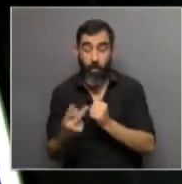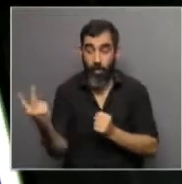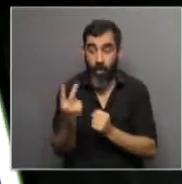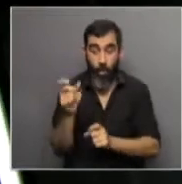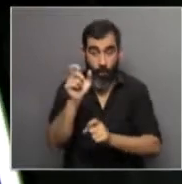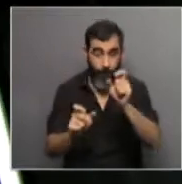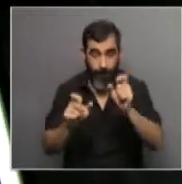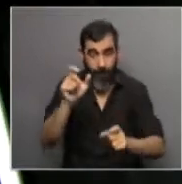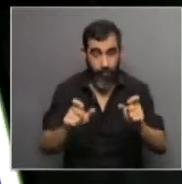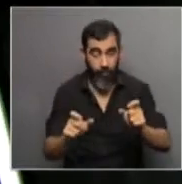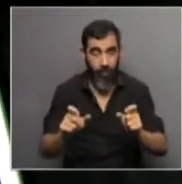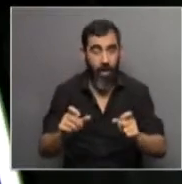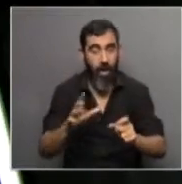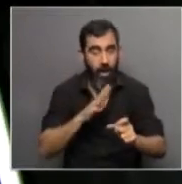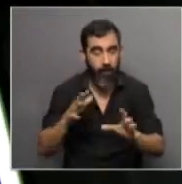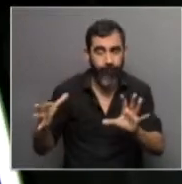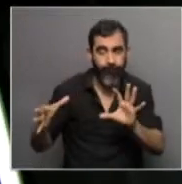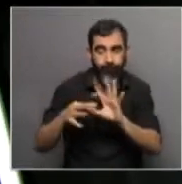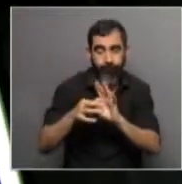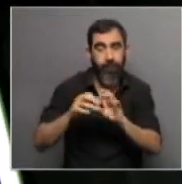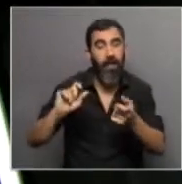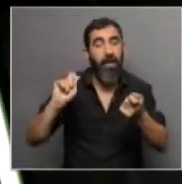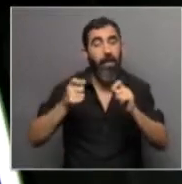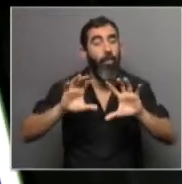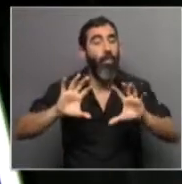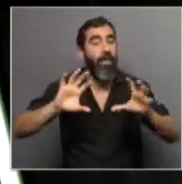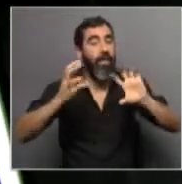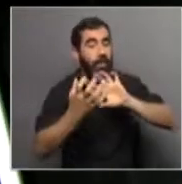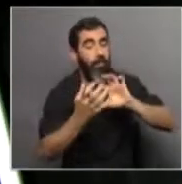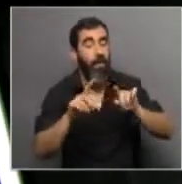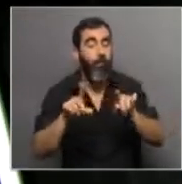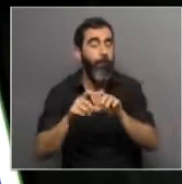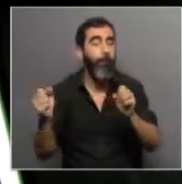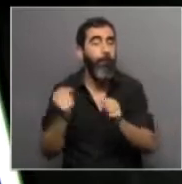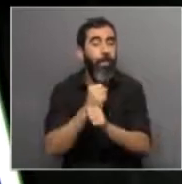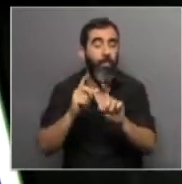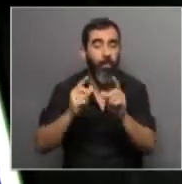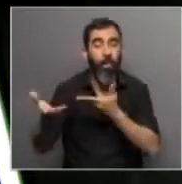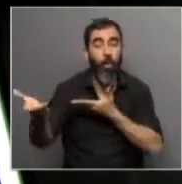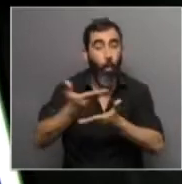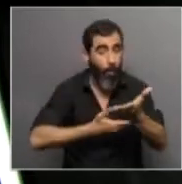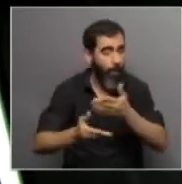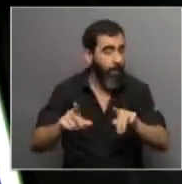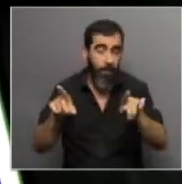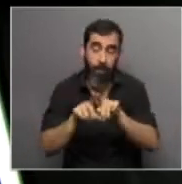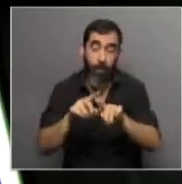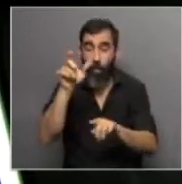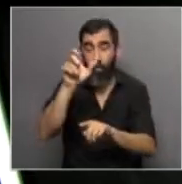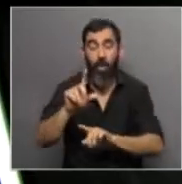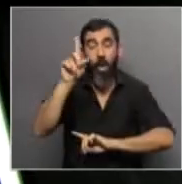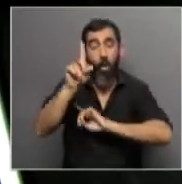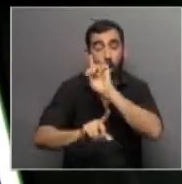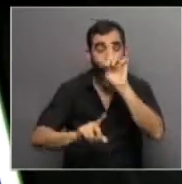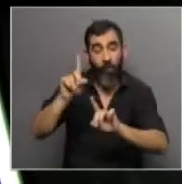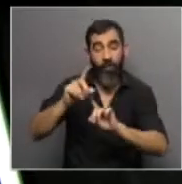Hasselmann tienen una estrecha vinculación con el cambio climático. El mismo premio es compartido también por Giorgio Parisi de la Universidad